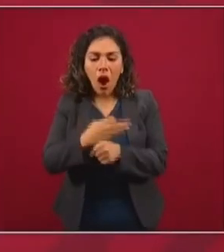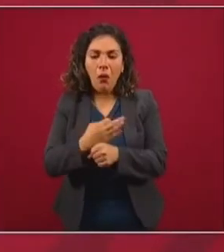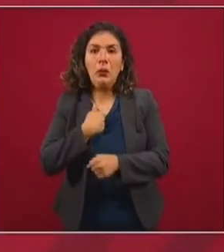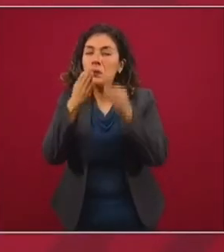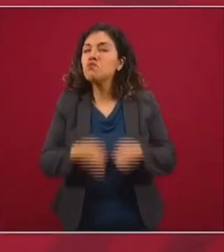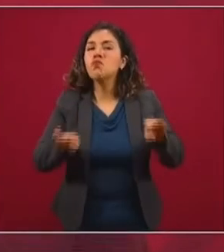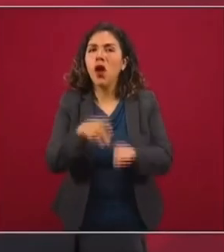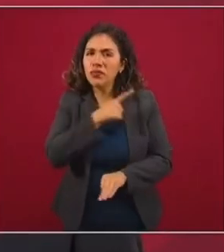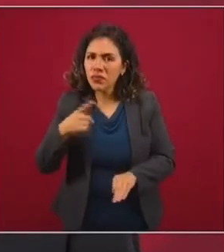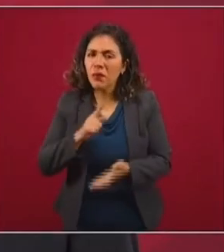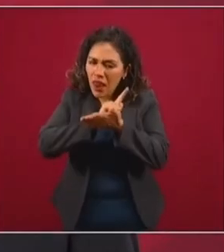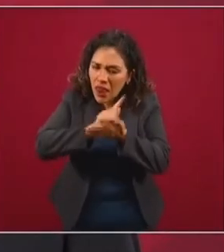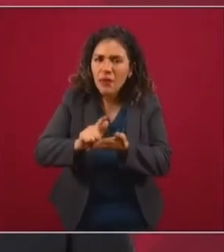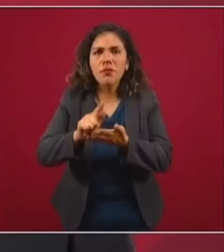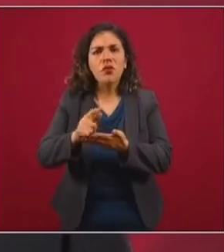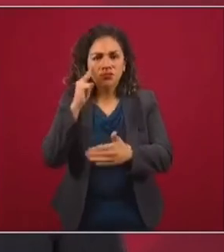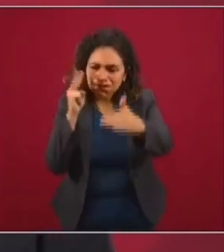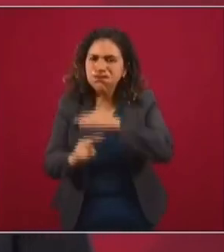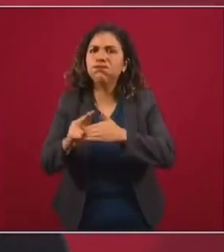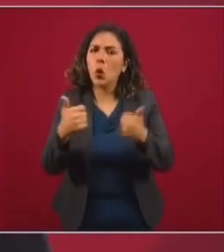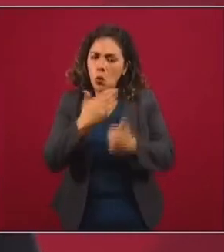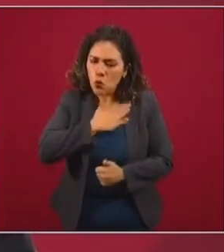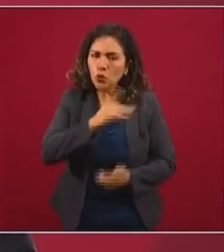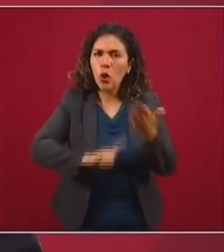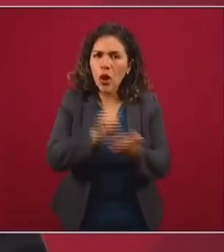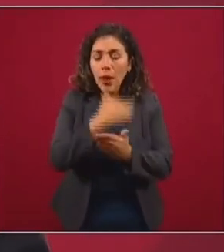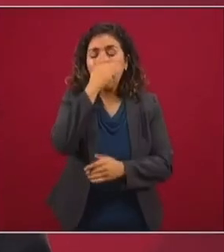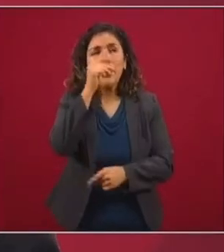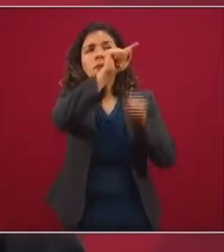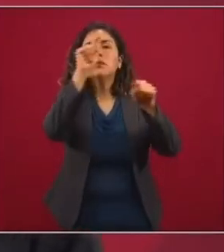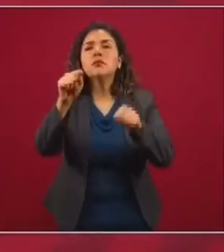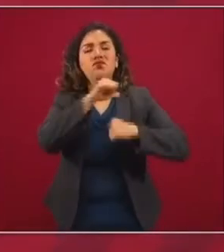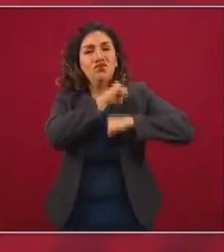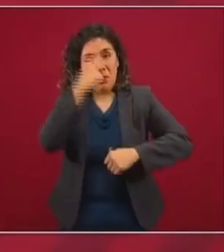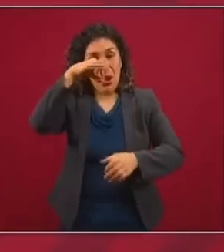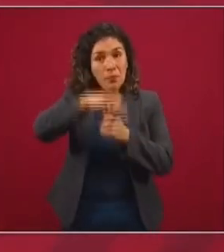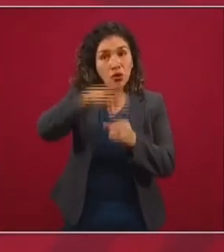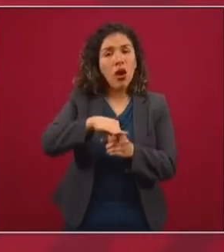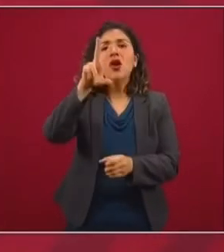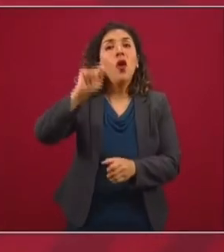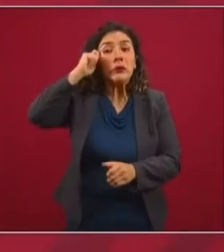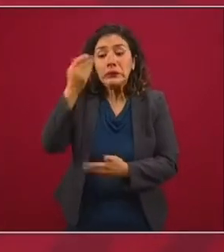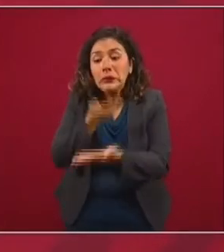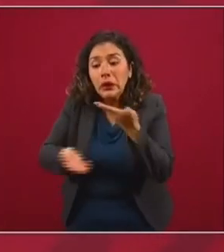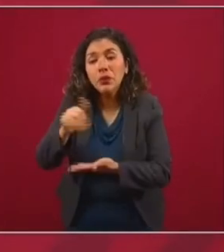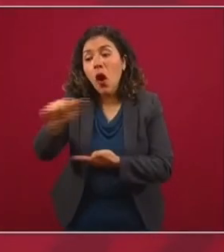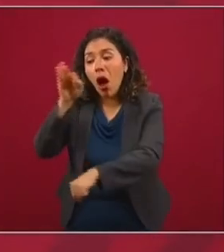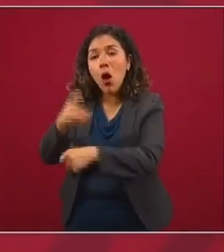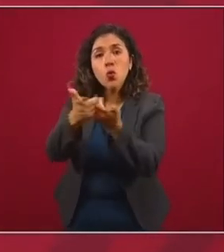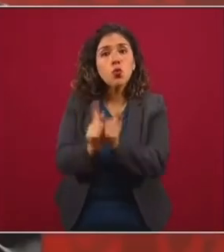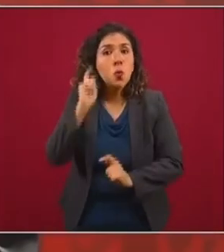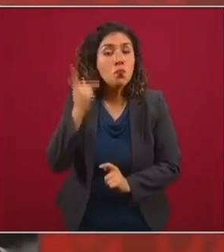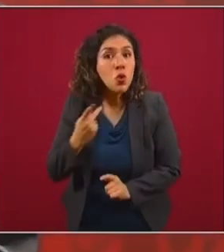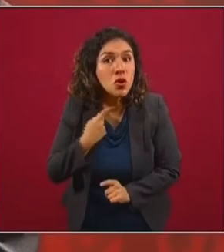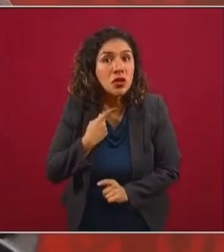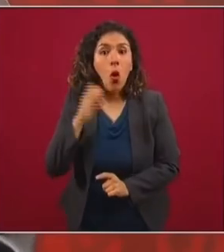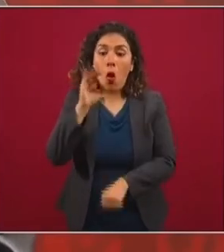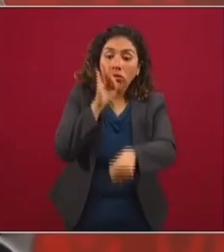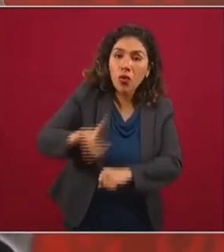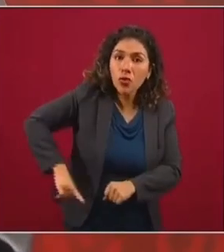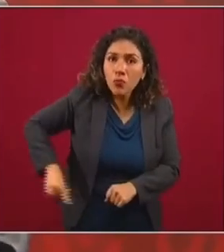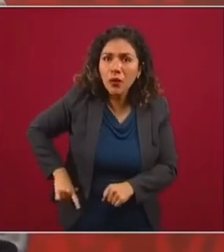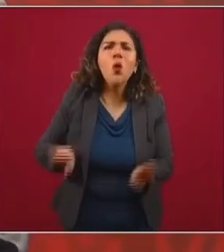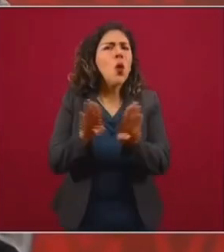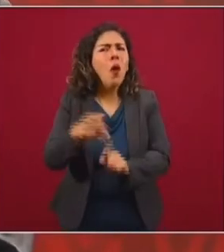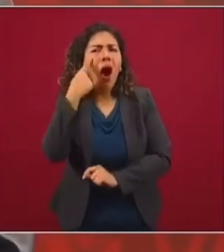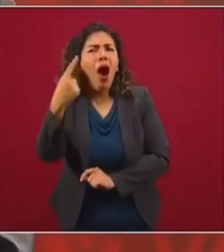democracia, que haya transparencia, que las autoridades electorales no estén al servicio de ningún partido, del gobierno,